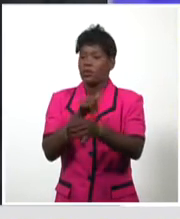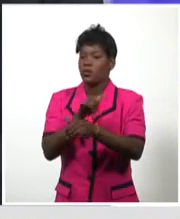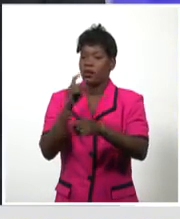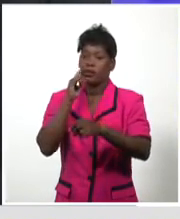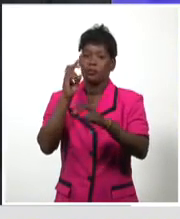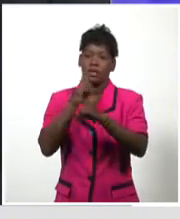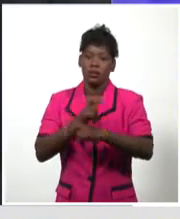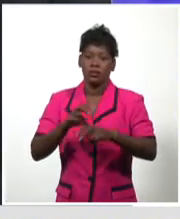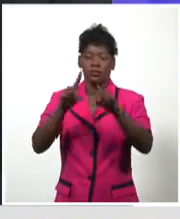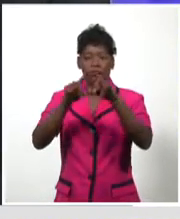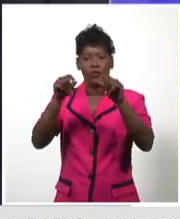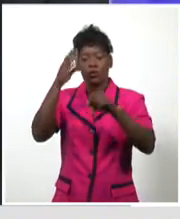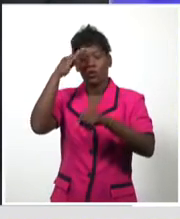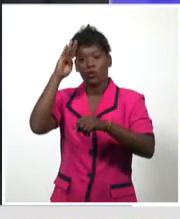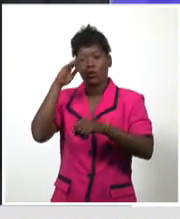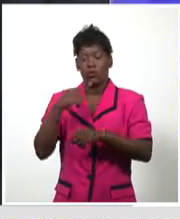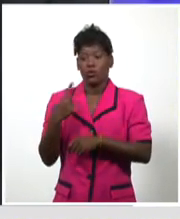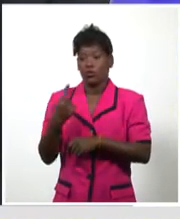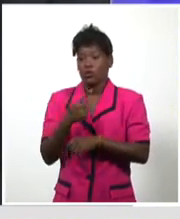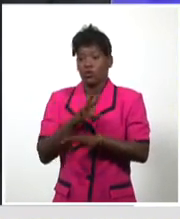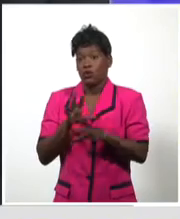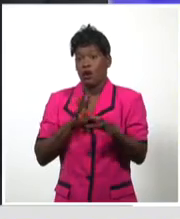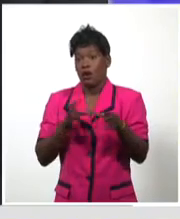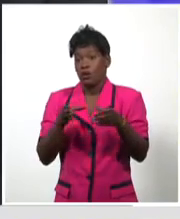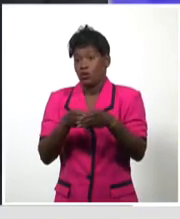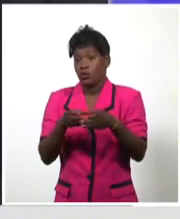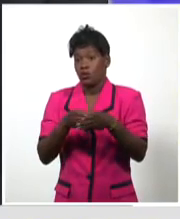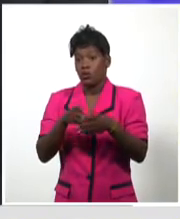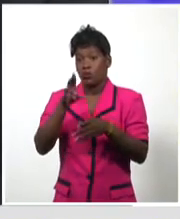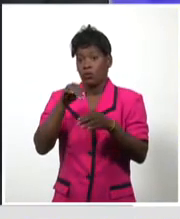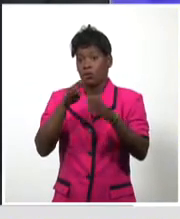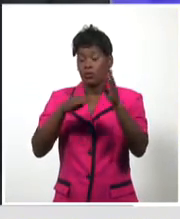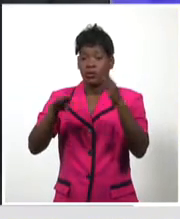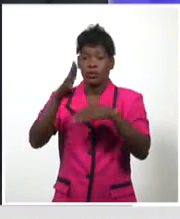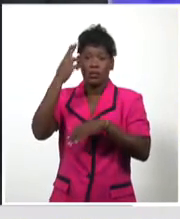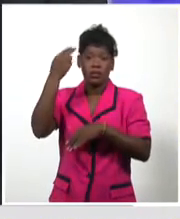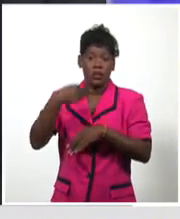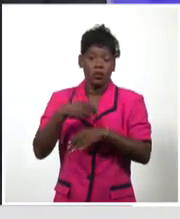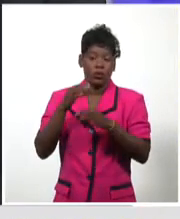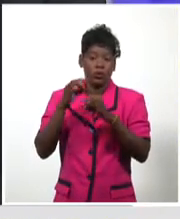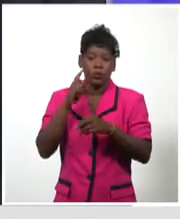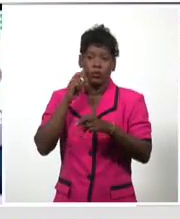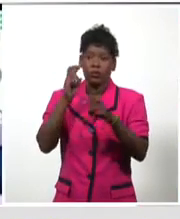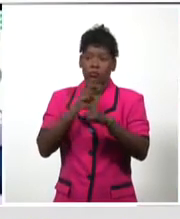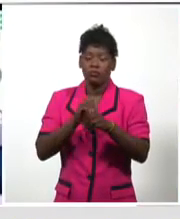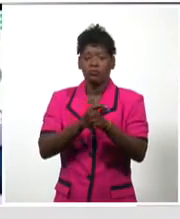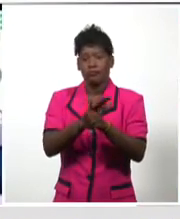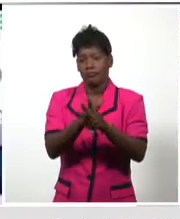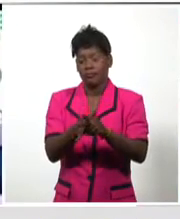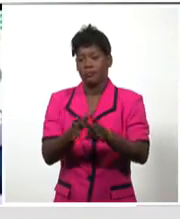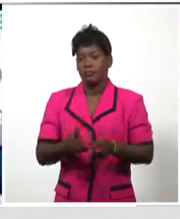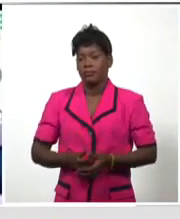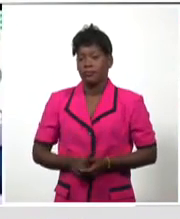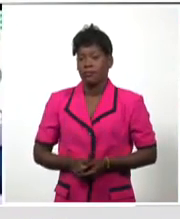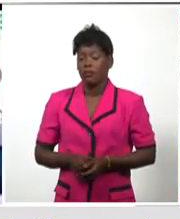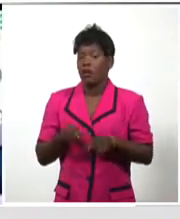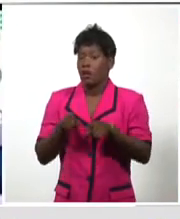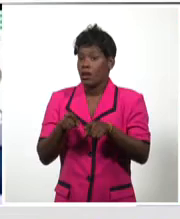parte del Grupo Nacional que dirige el Ministerio de Salud Pública en las investigaciones relacionadas con la COVID-19. Algo que es